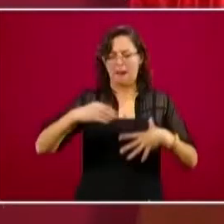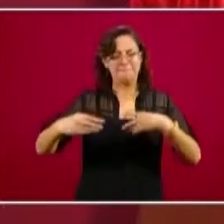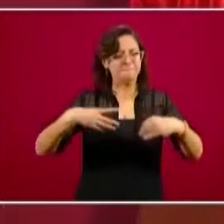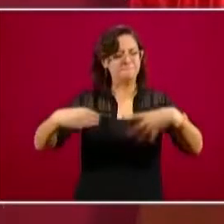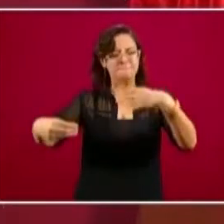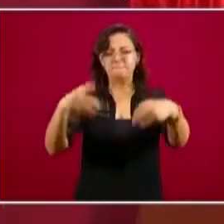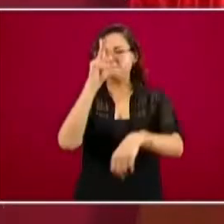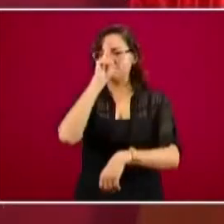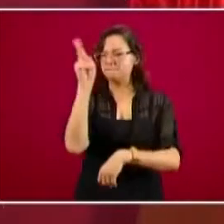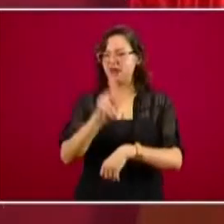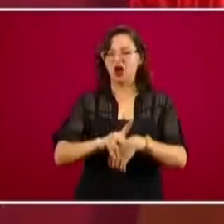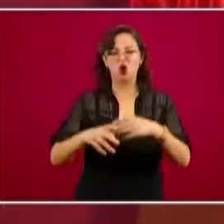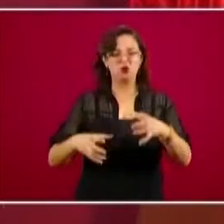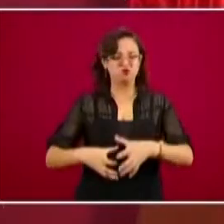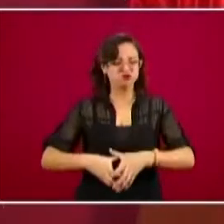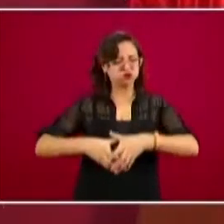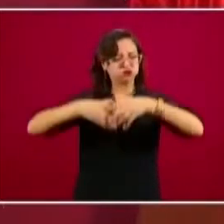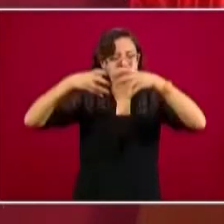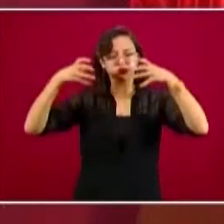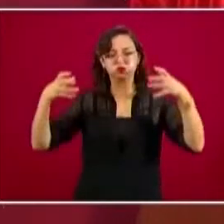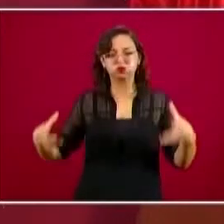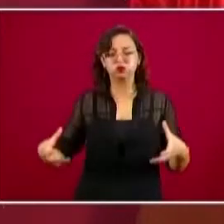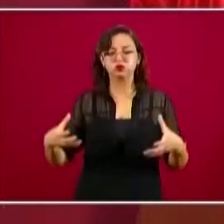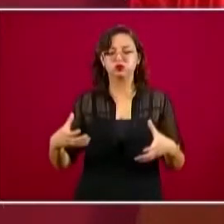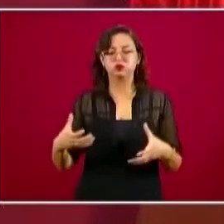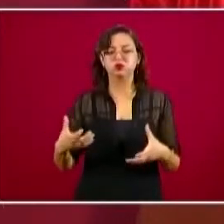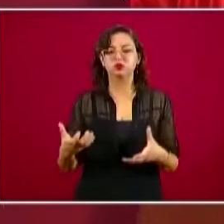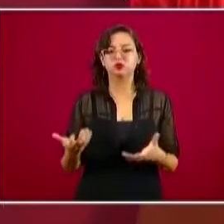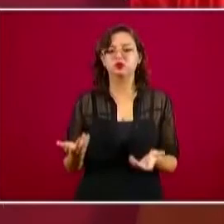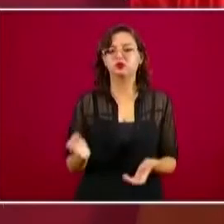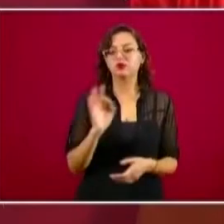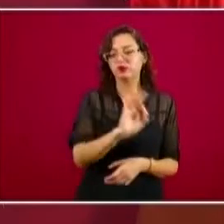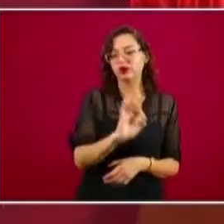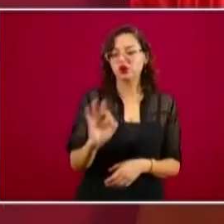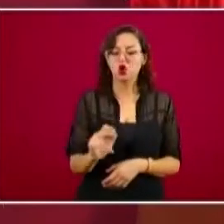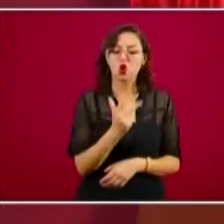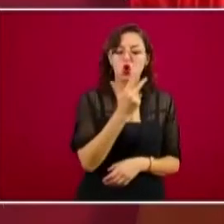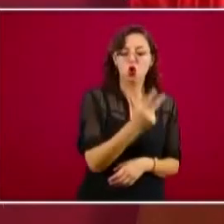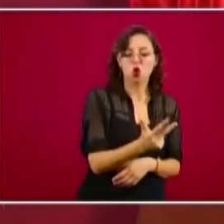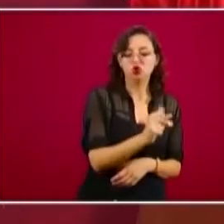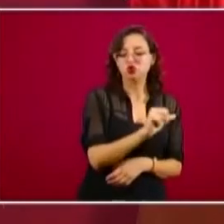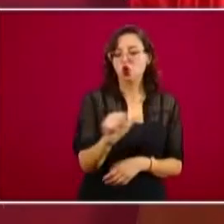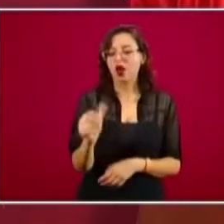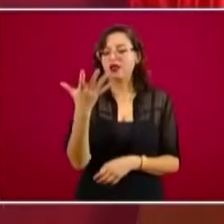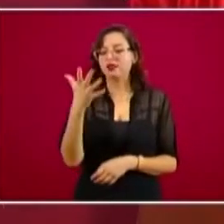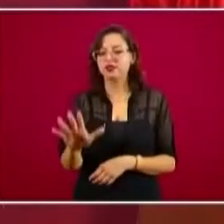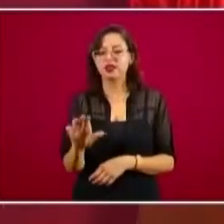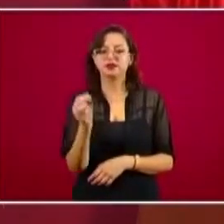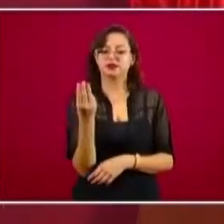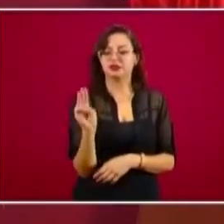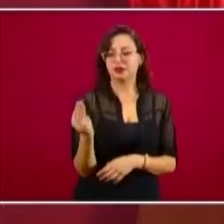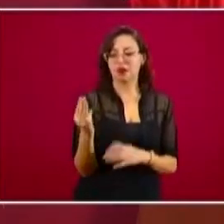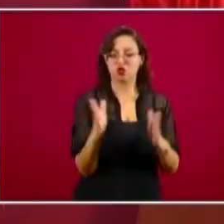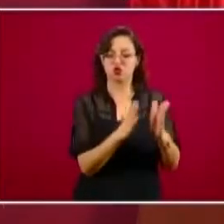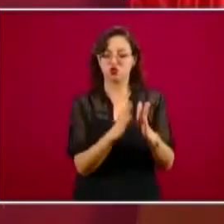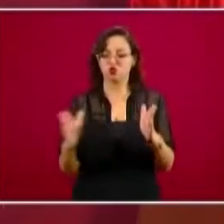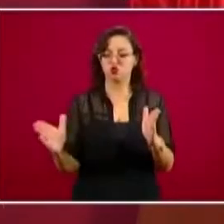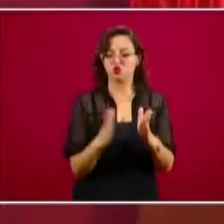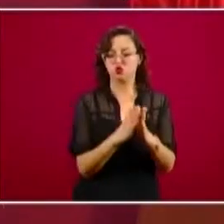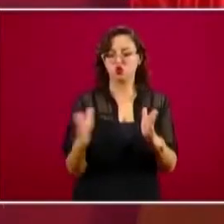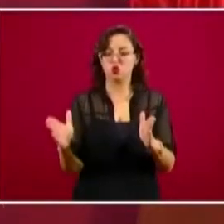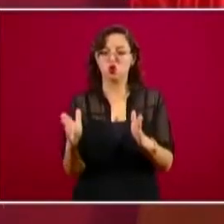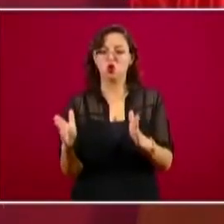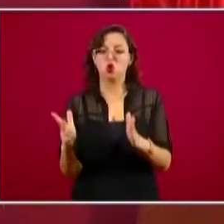curva epidémica del acné y éstas oscilan entre el 8 y el 10 de mayo hay otras predicciones un poco más